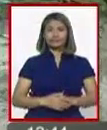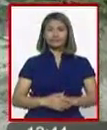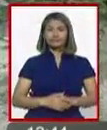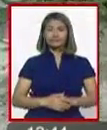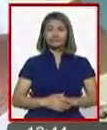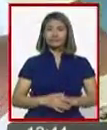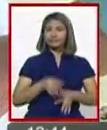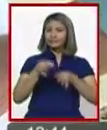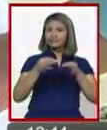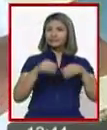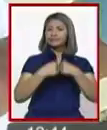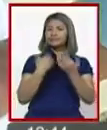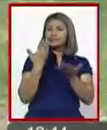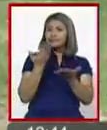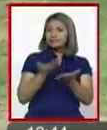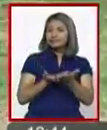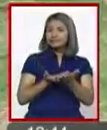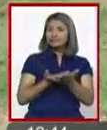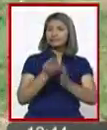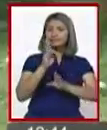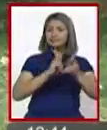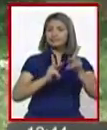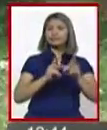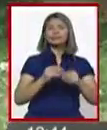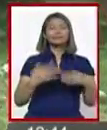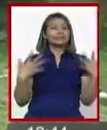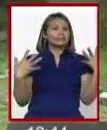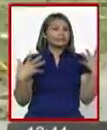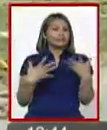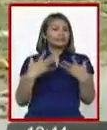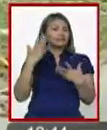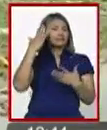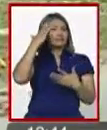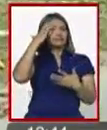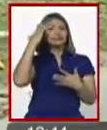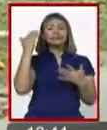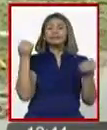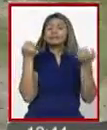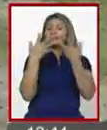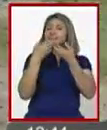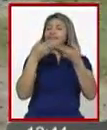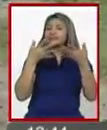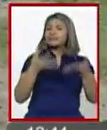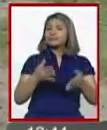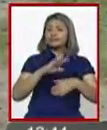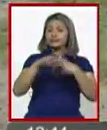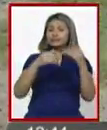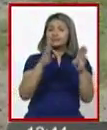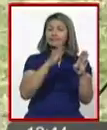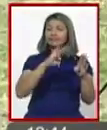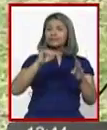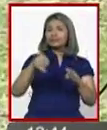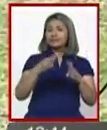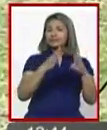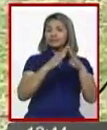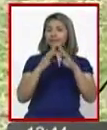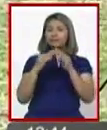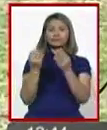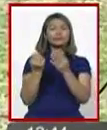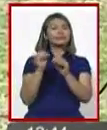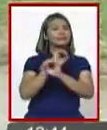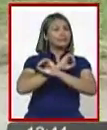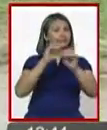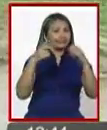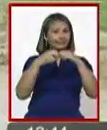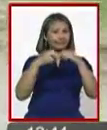digamos, algo así más o menos, pero no. Los vecinos quedaron atemorizados por el accidente, el cual dejó a todo el barrio Nueva Jerusalén sin